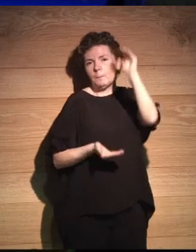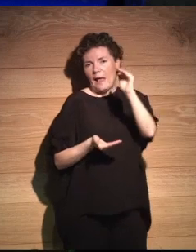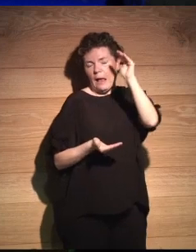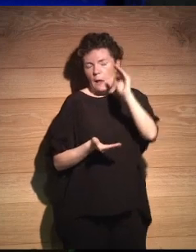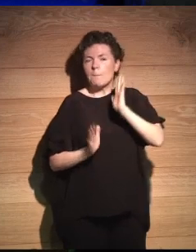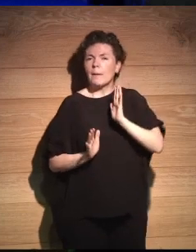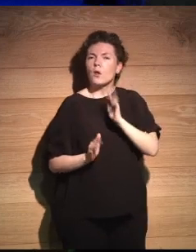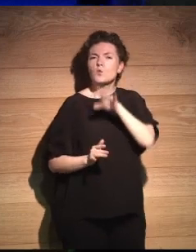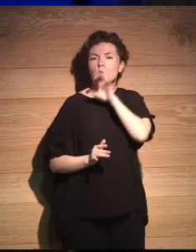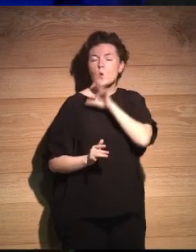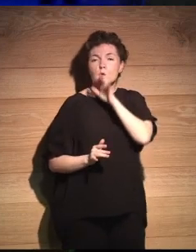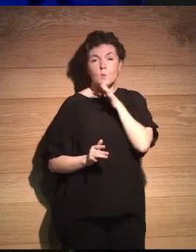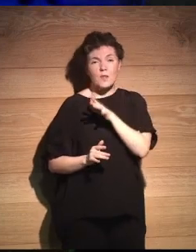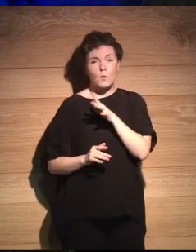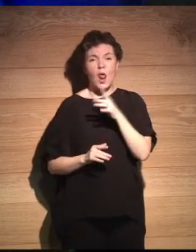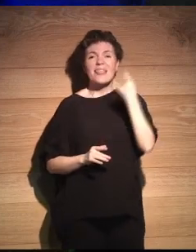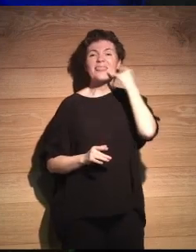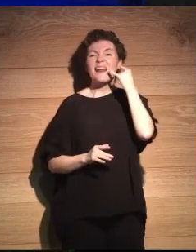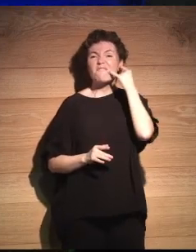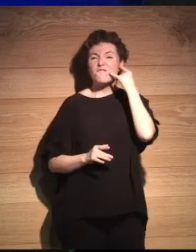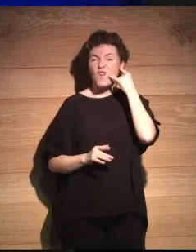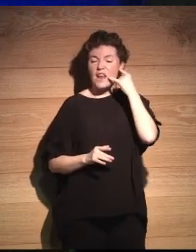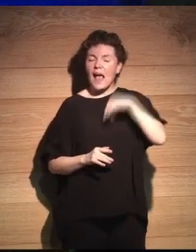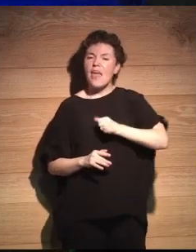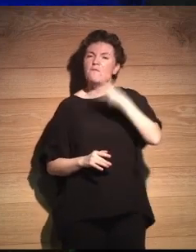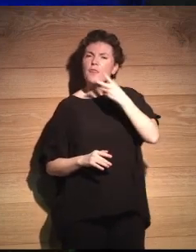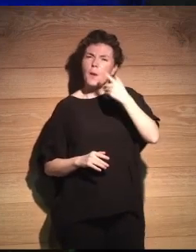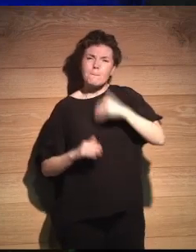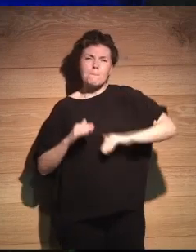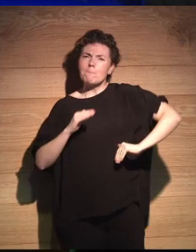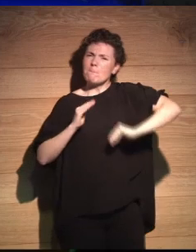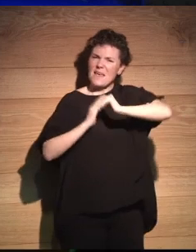bajo. Pero es curioso porque la Telefónica era el edificio más alto